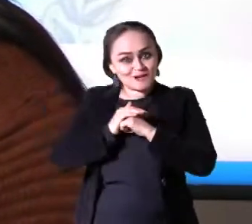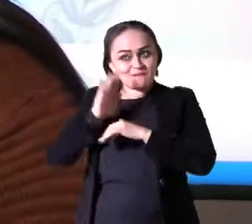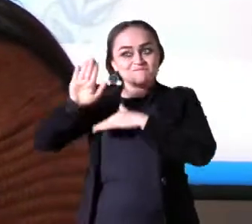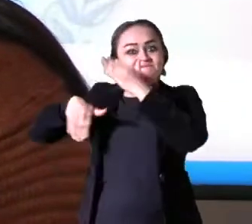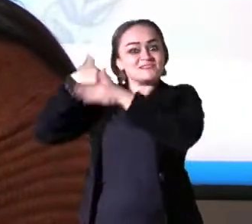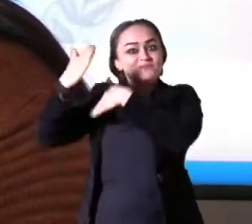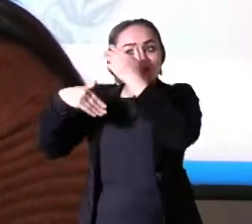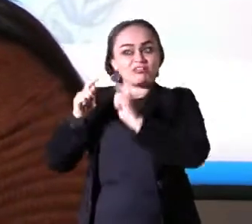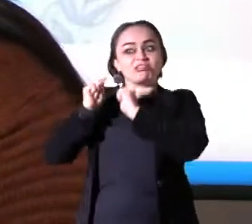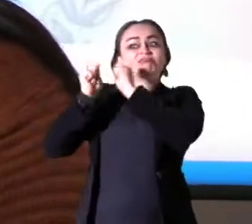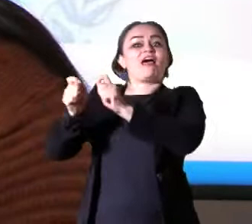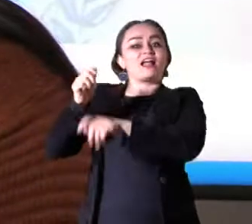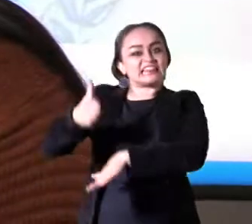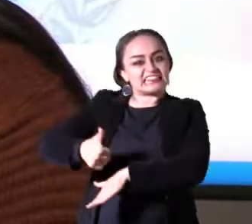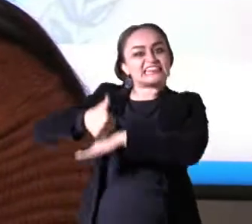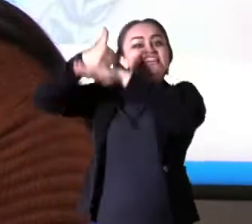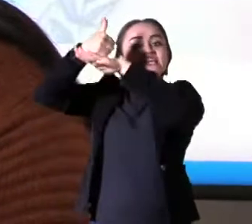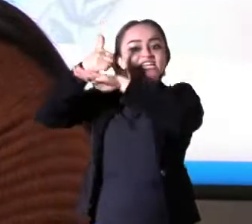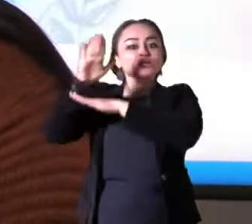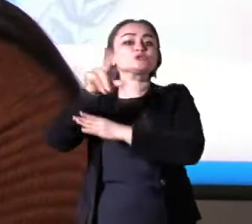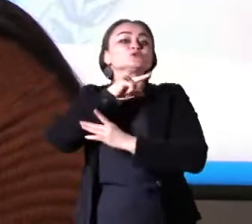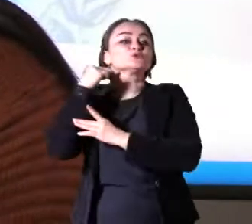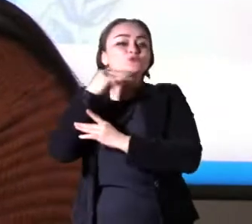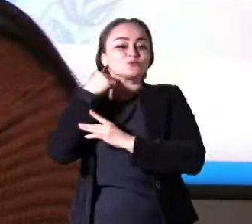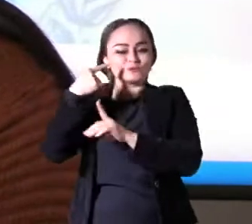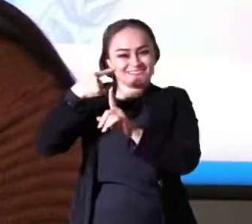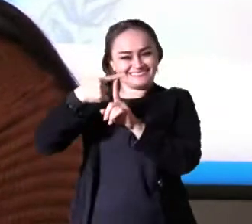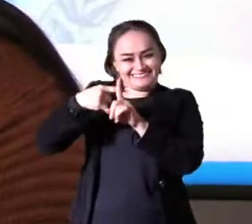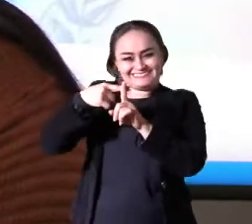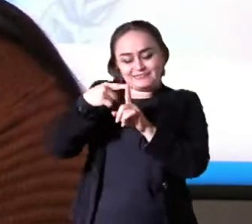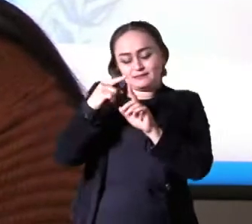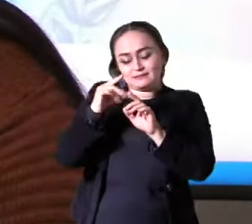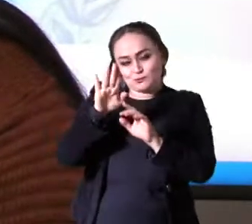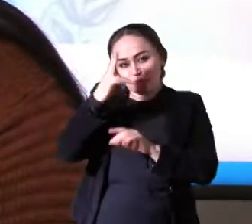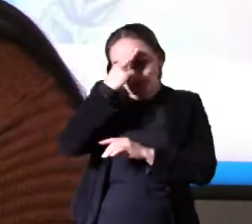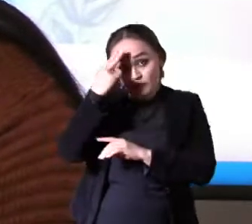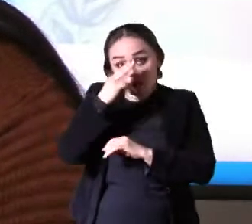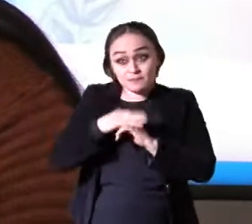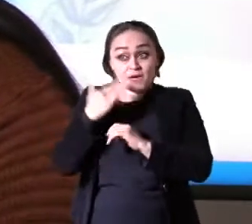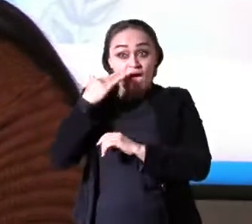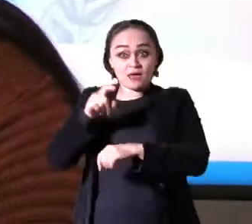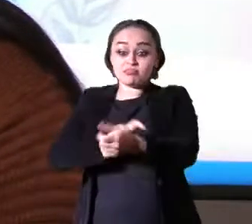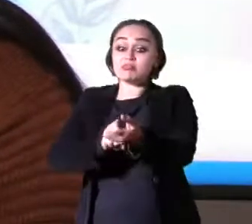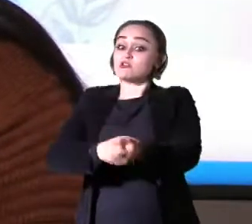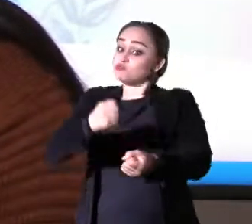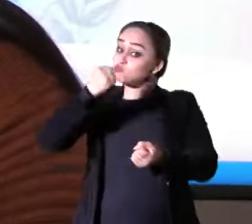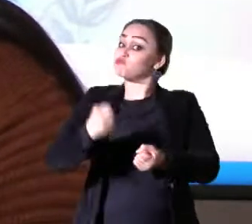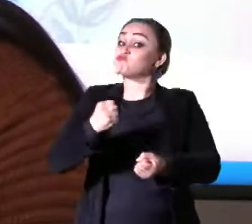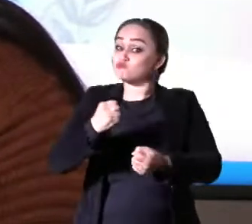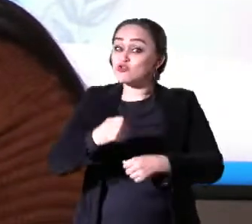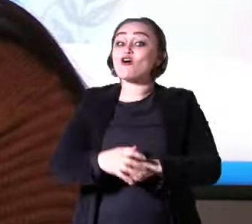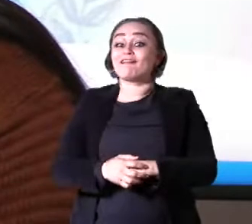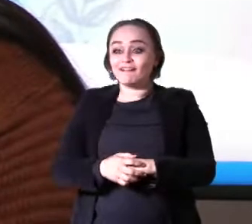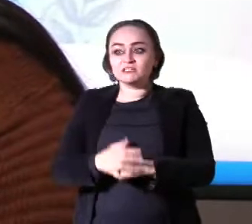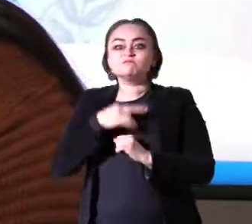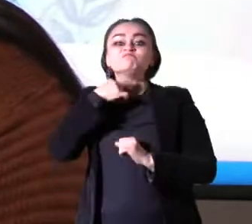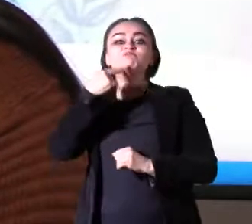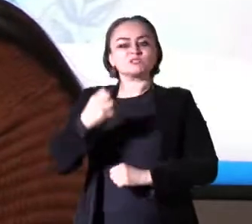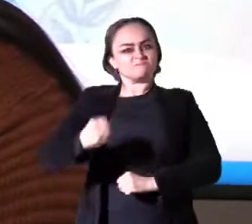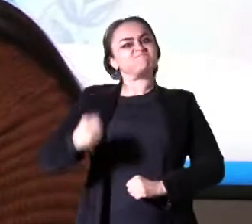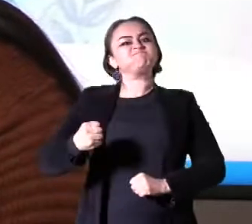directora de la pastoral social de temperamento muy fuerte y tono de voz firme